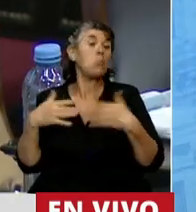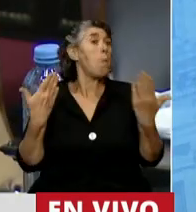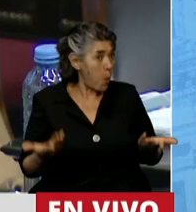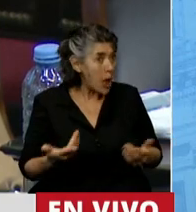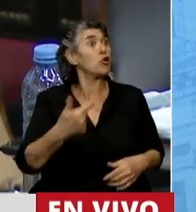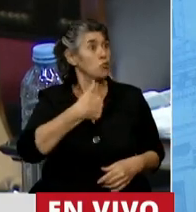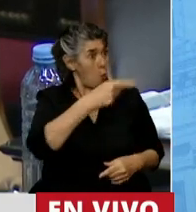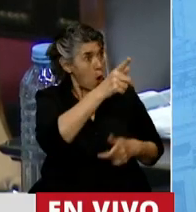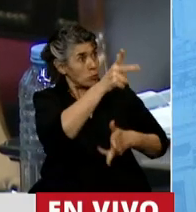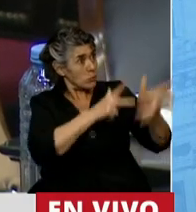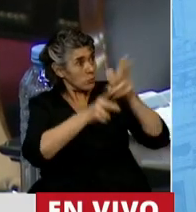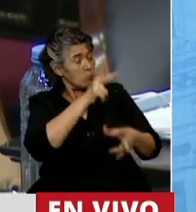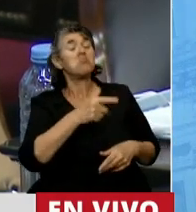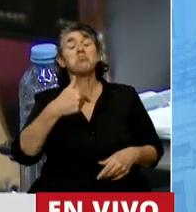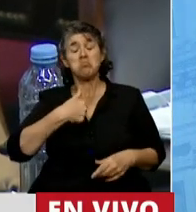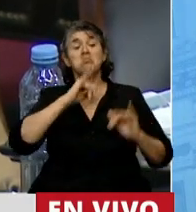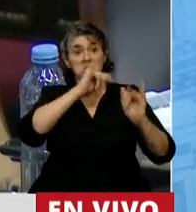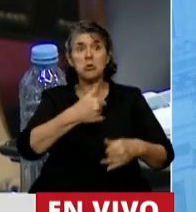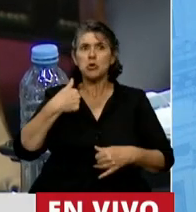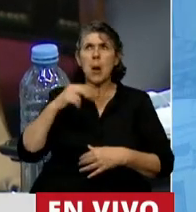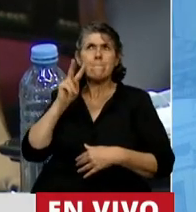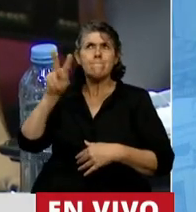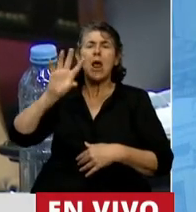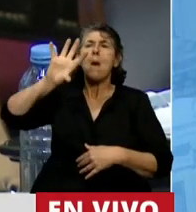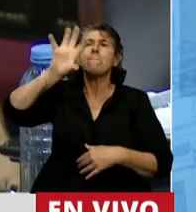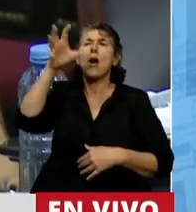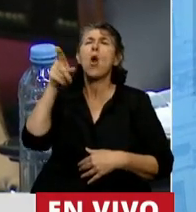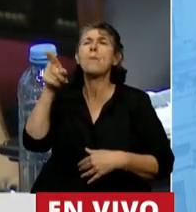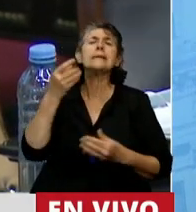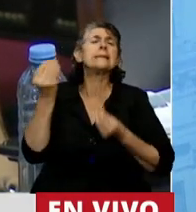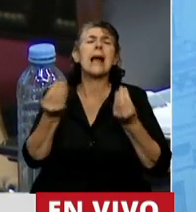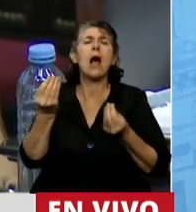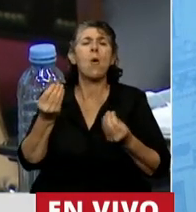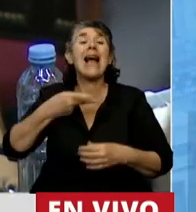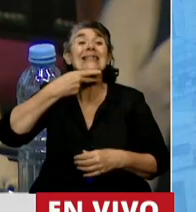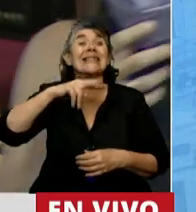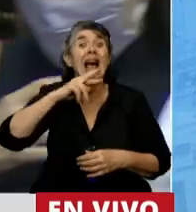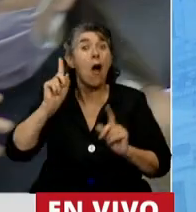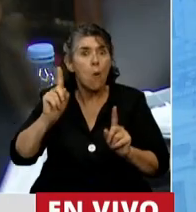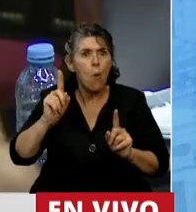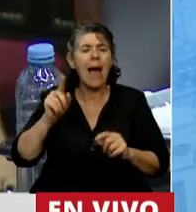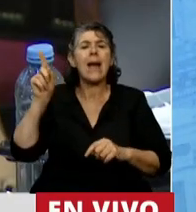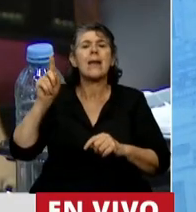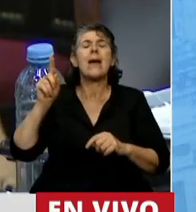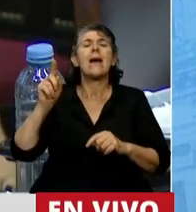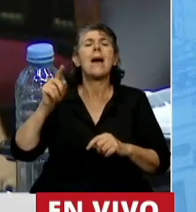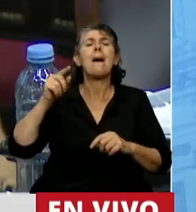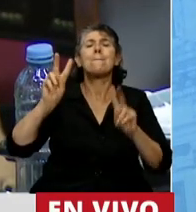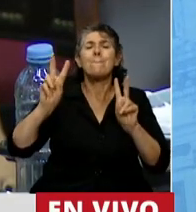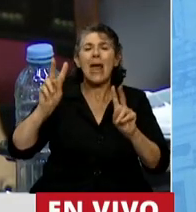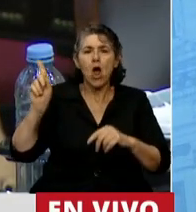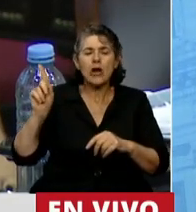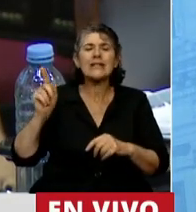provincia. En el día de hoy, el peronismo en San Juan cumple 17 años